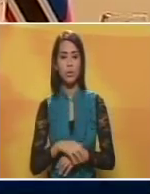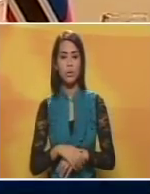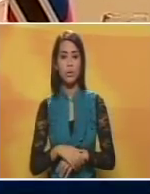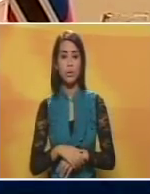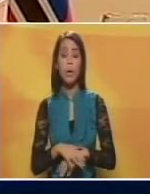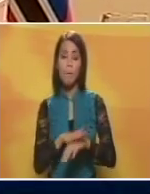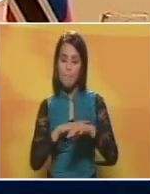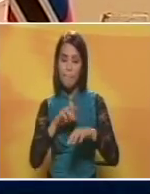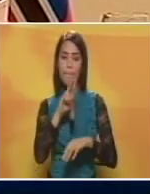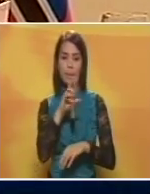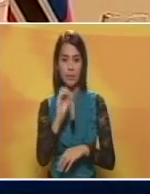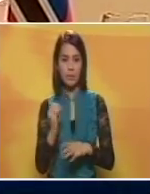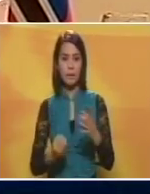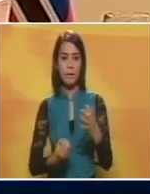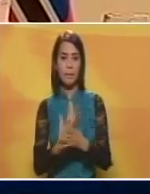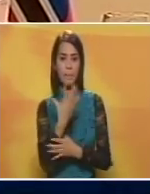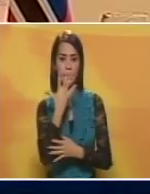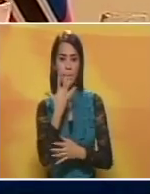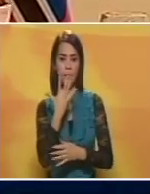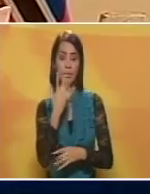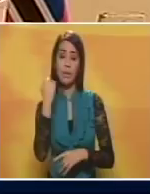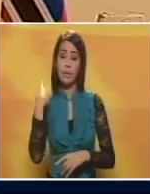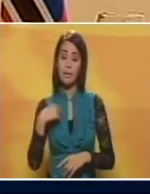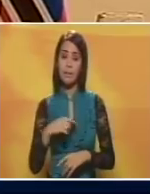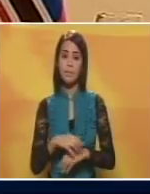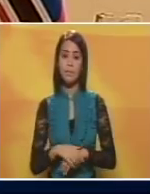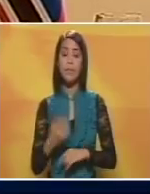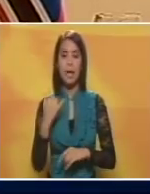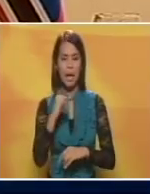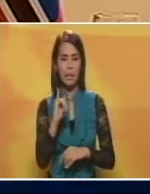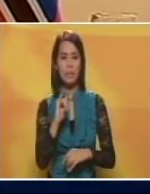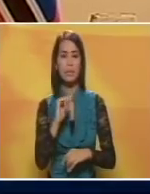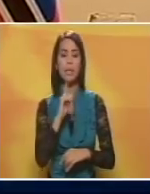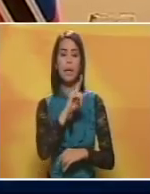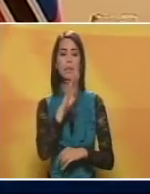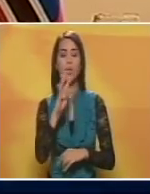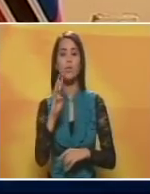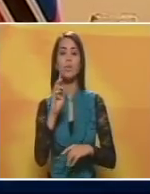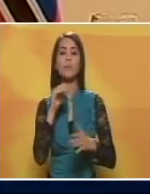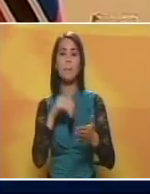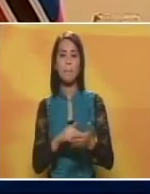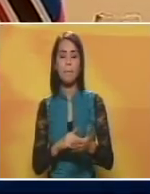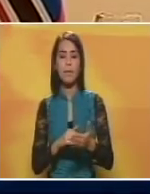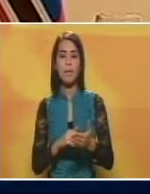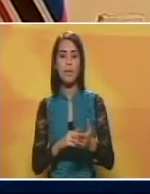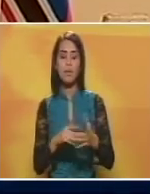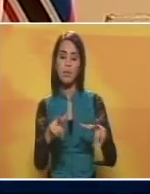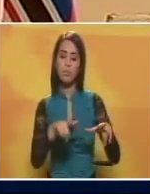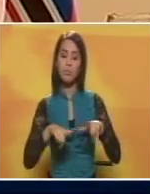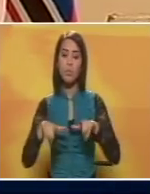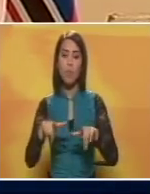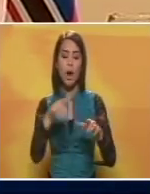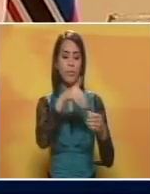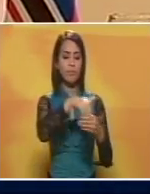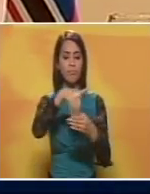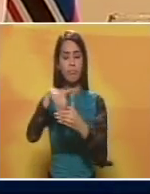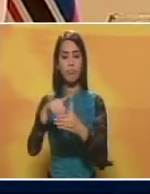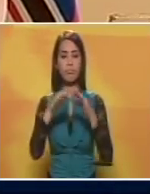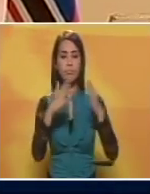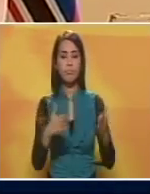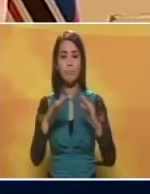20 de mayo, que tenemos 14.638 centros de votación, con la cantidad de mesas